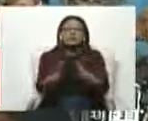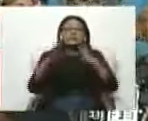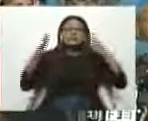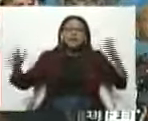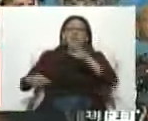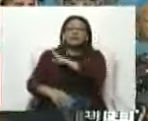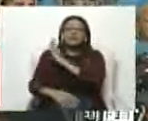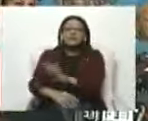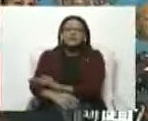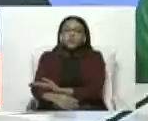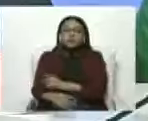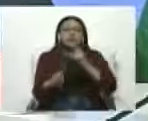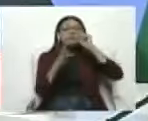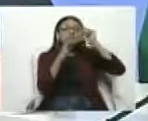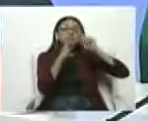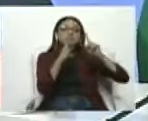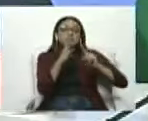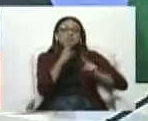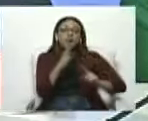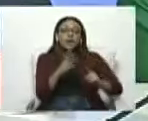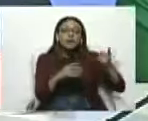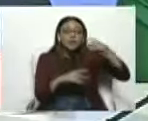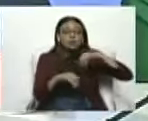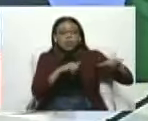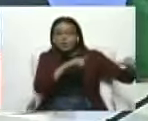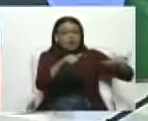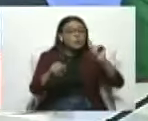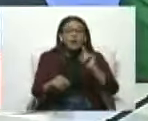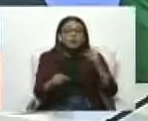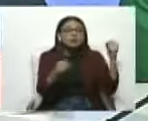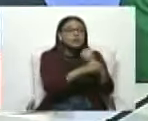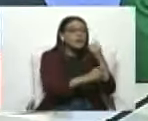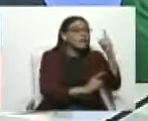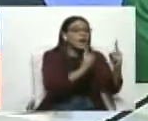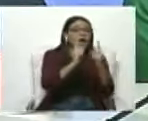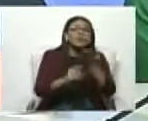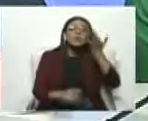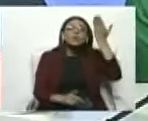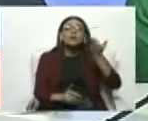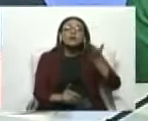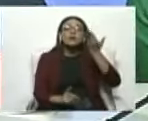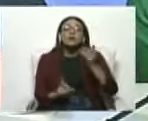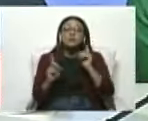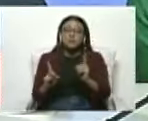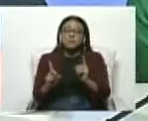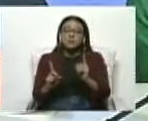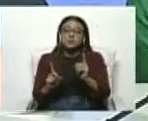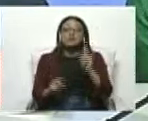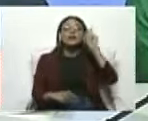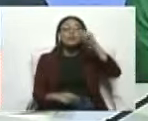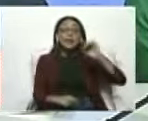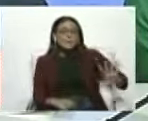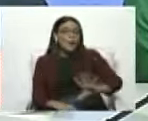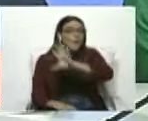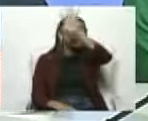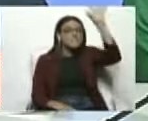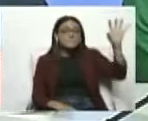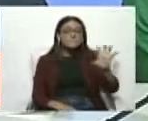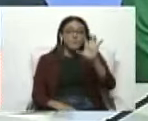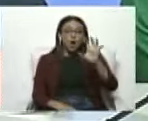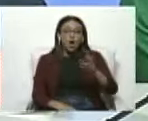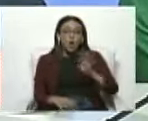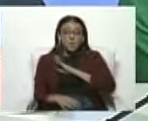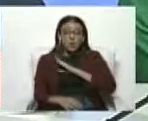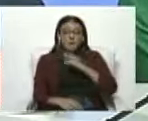Una gran diversidad de movimientos. Luego está el Gran Pueblo Patriótico, el gran polo